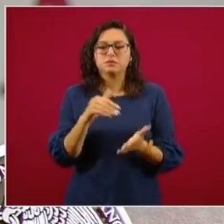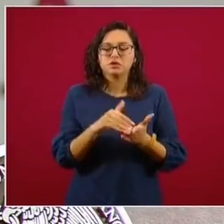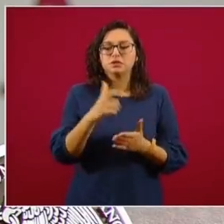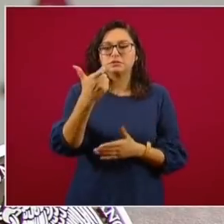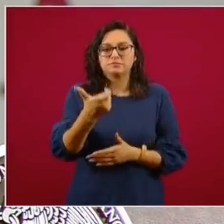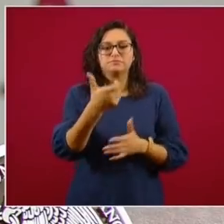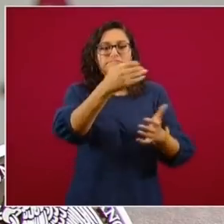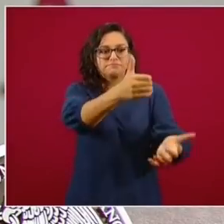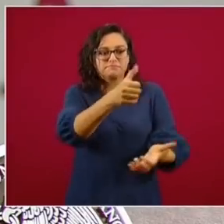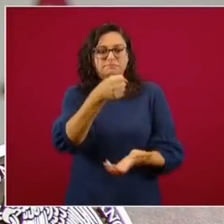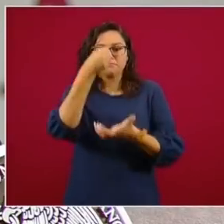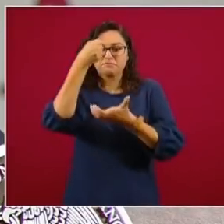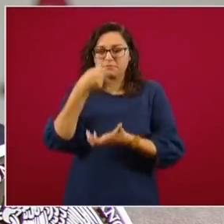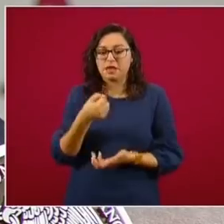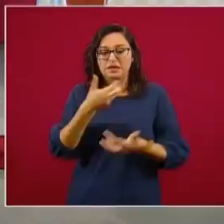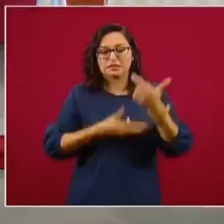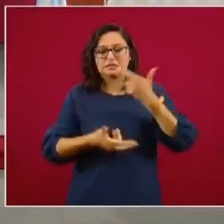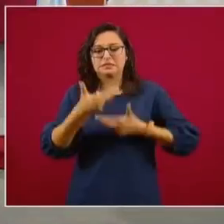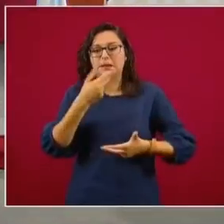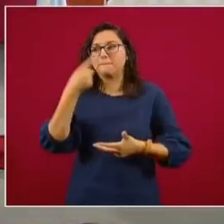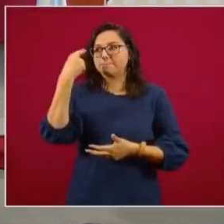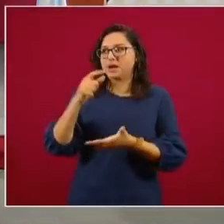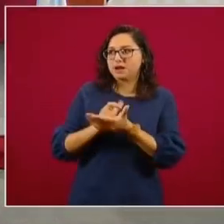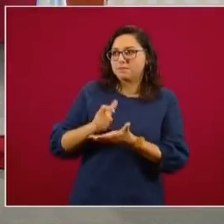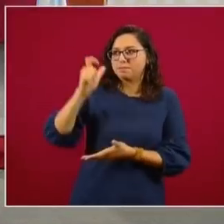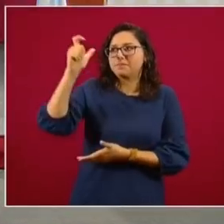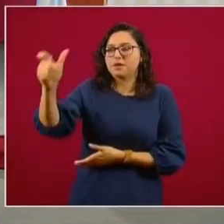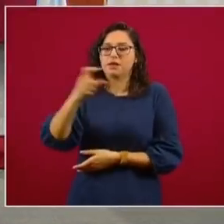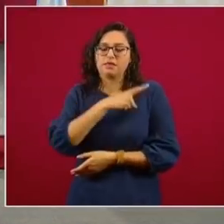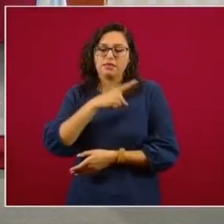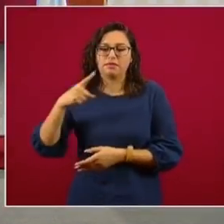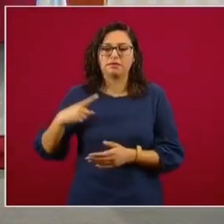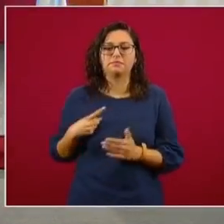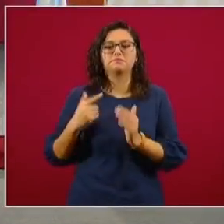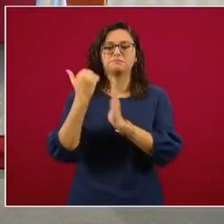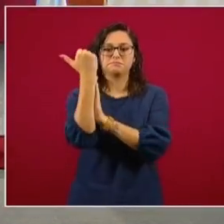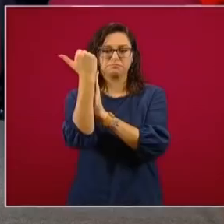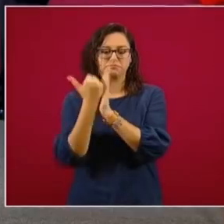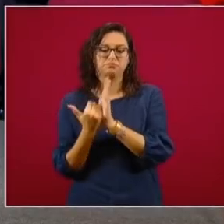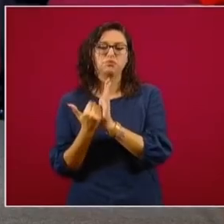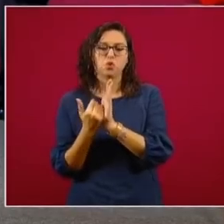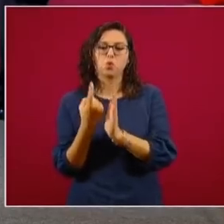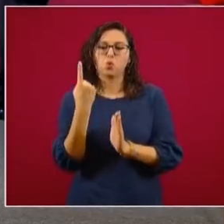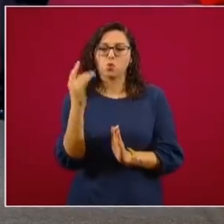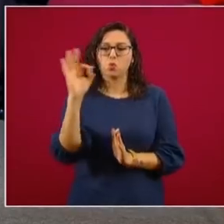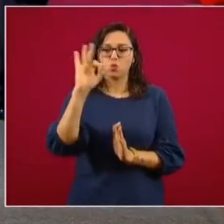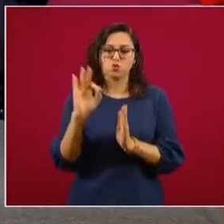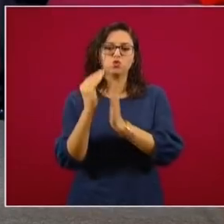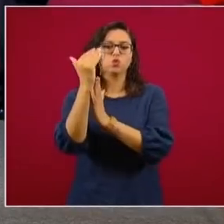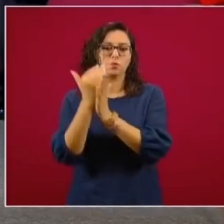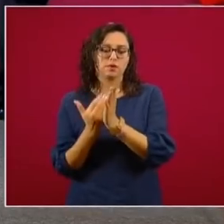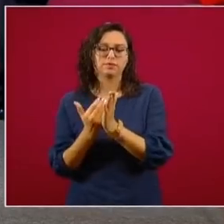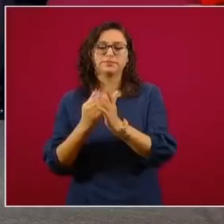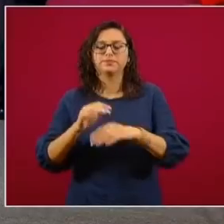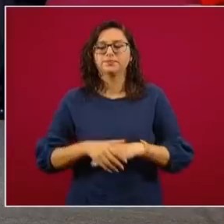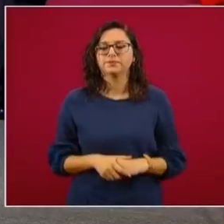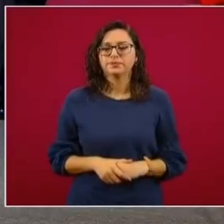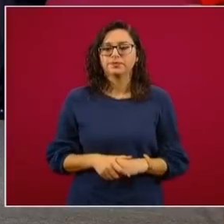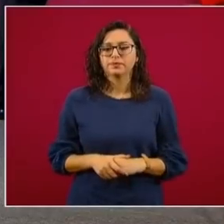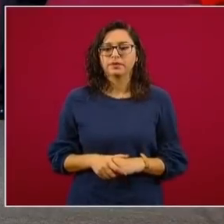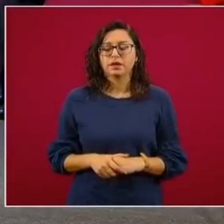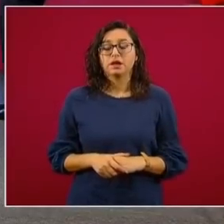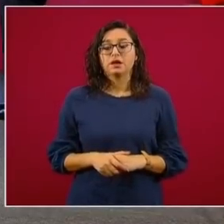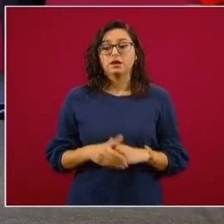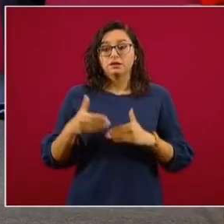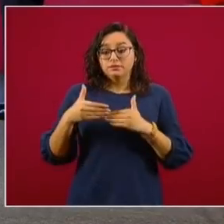piso mínimo que ayudaría a disminuir todavía alrededor de un punto porcentual más la deuda. Los estimados de